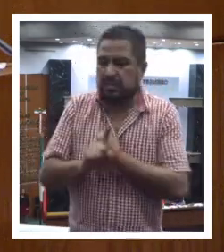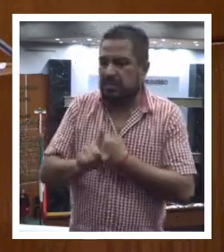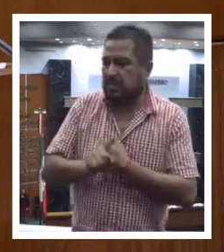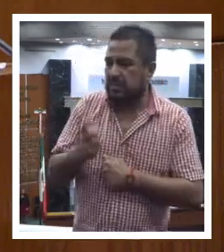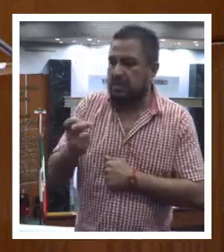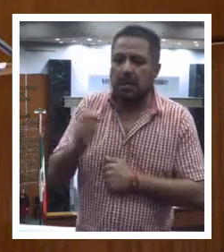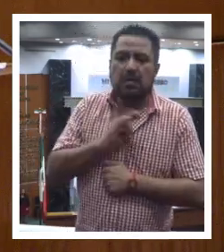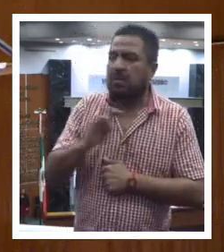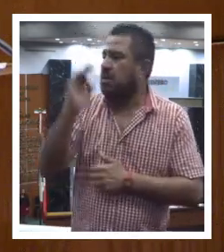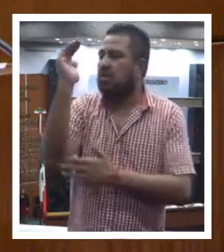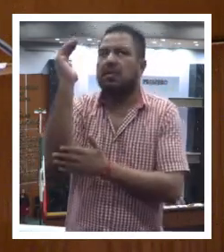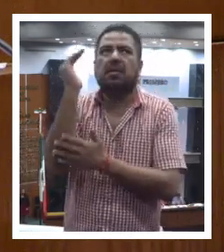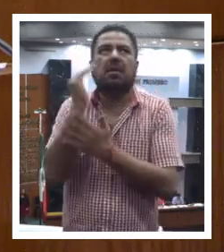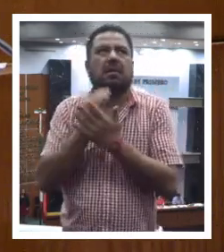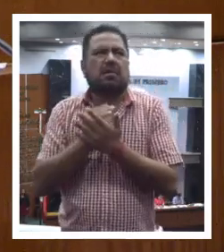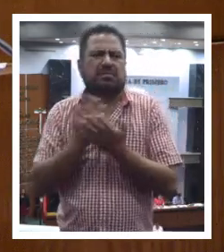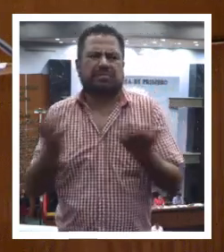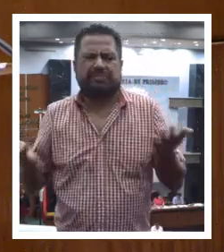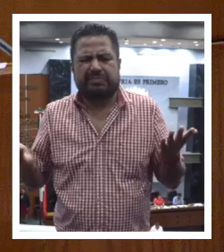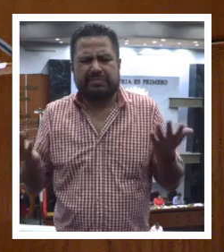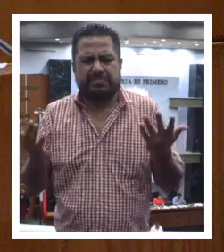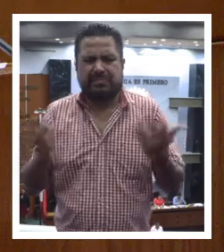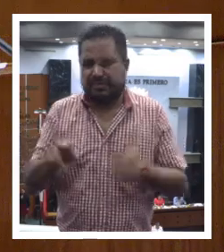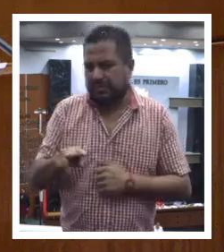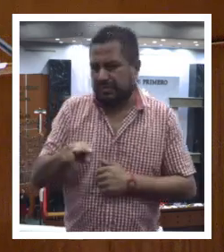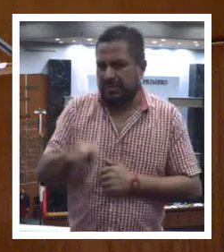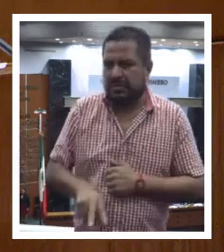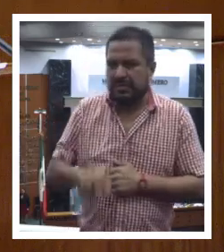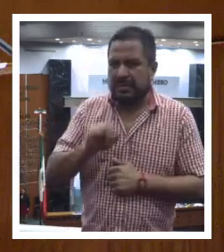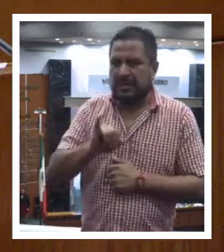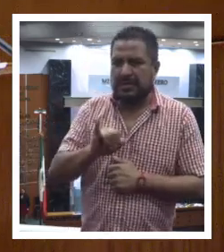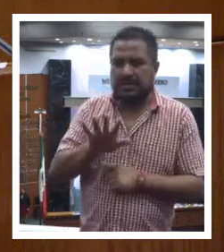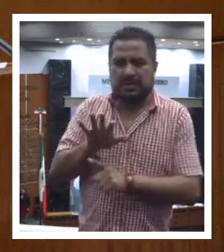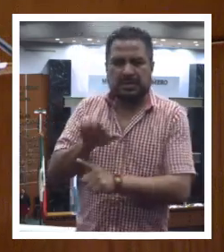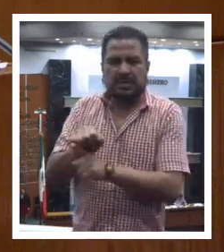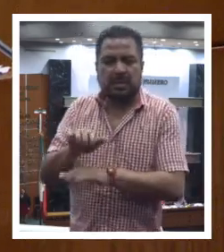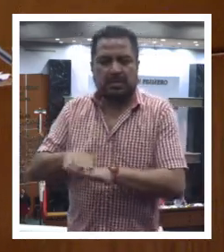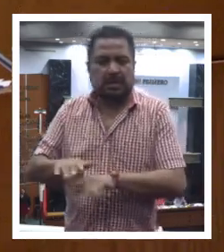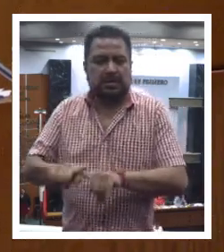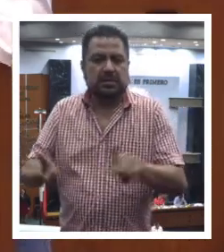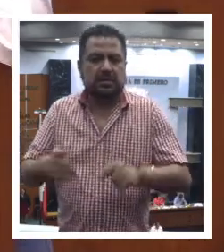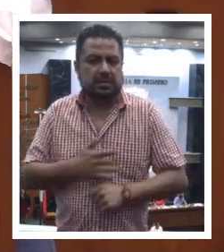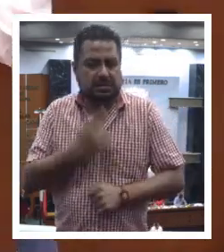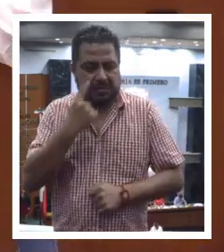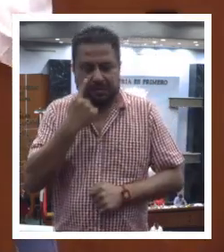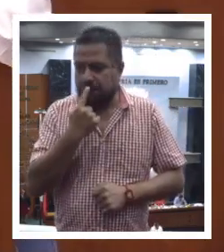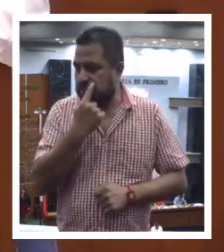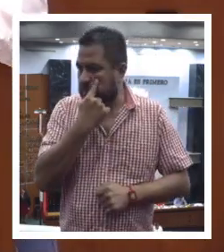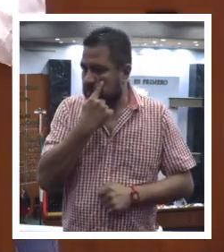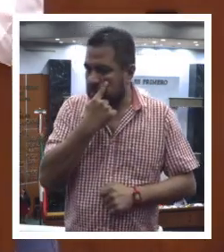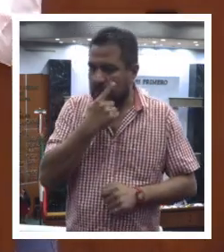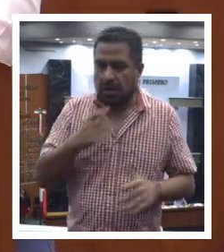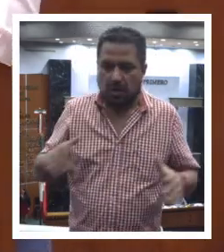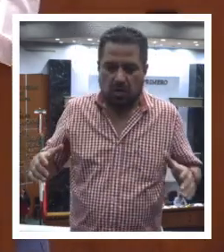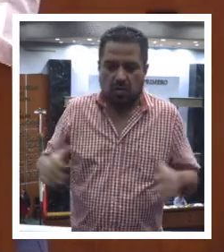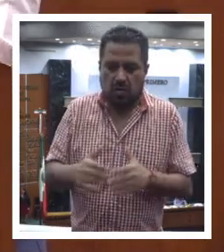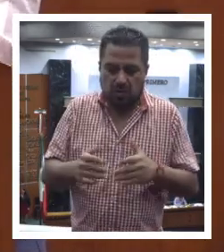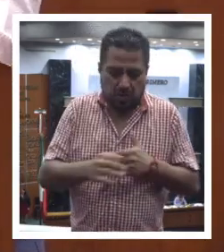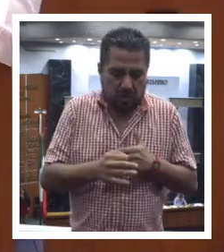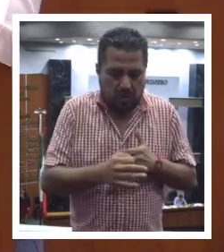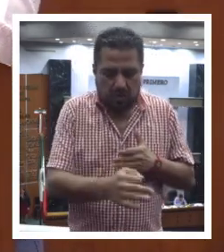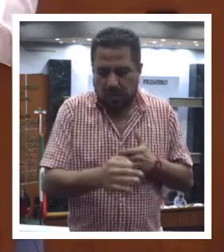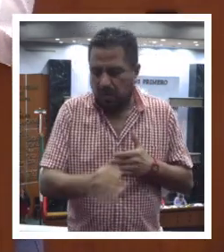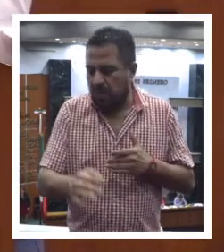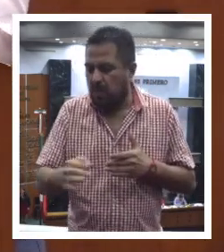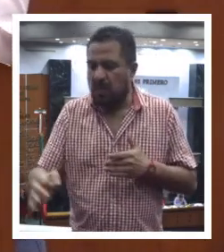ha disminuido. Lo cierto es que la percepción es diferente y tenemos comunidades donde las